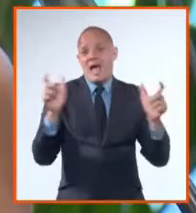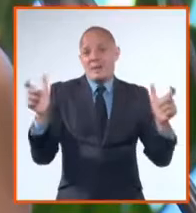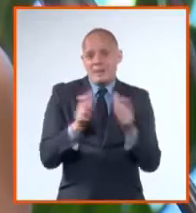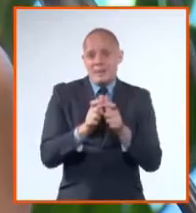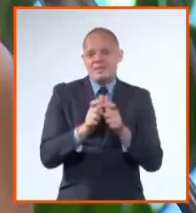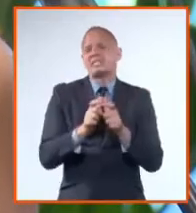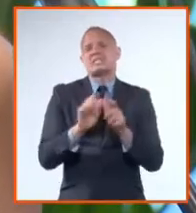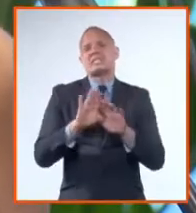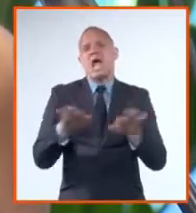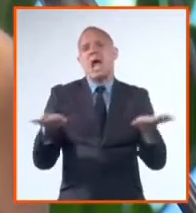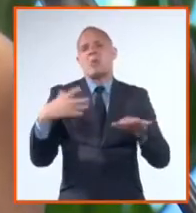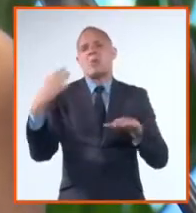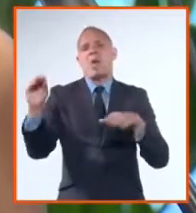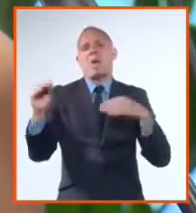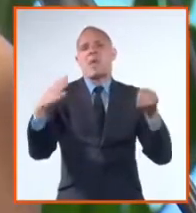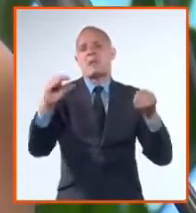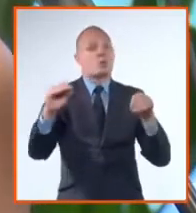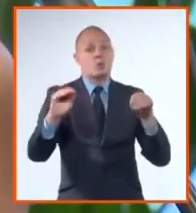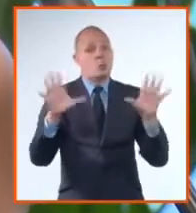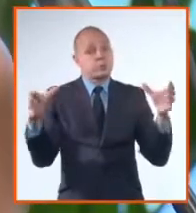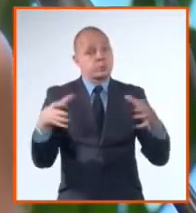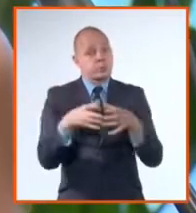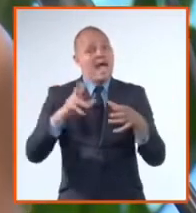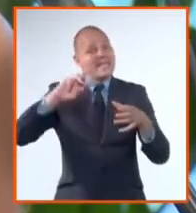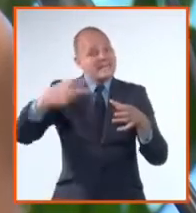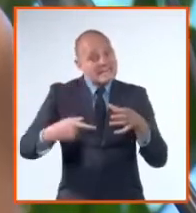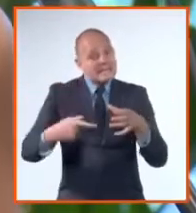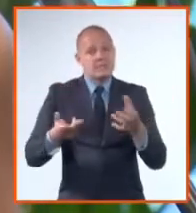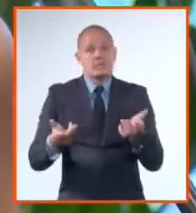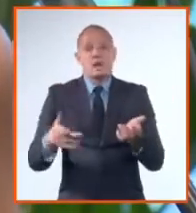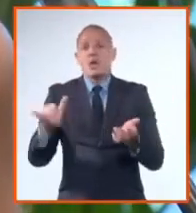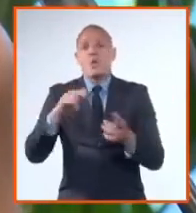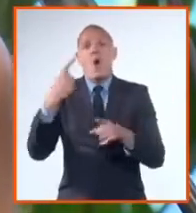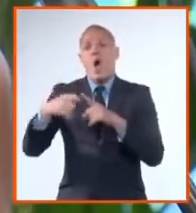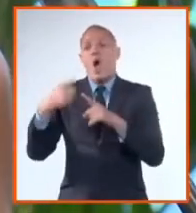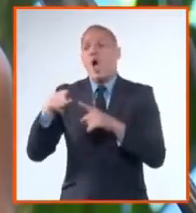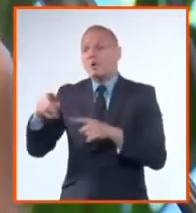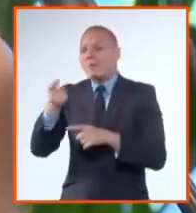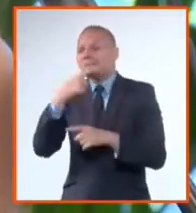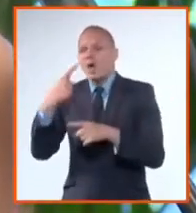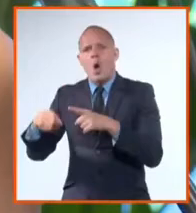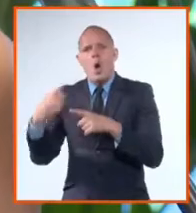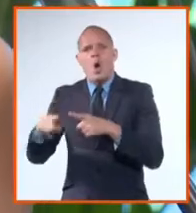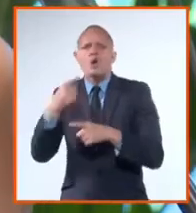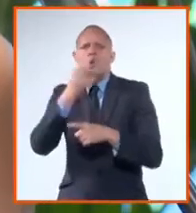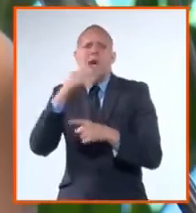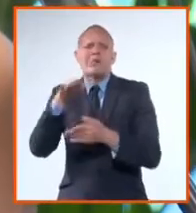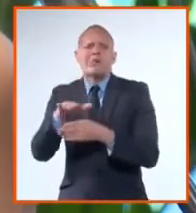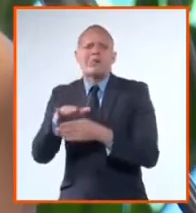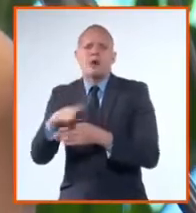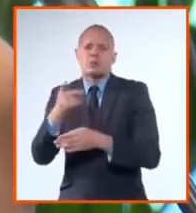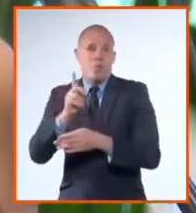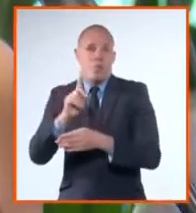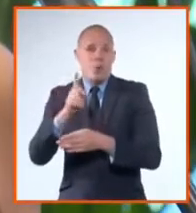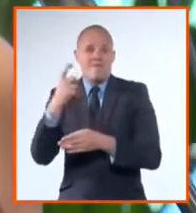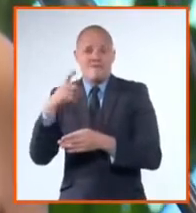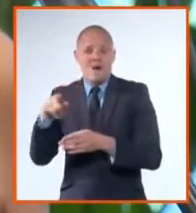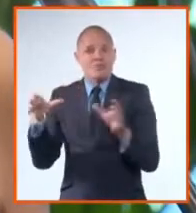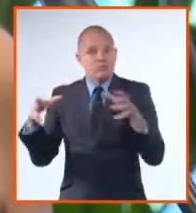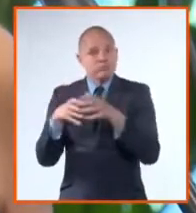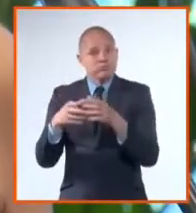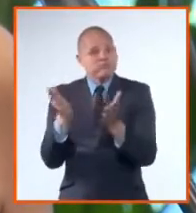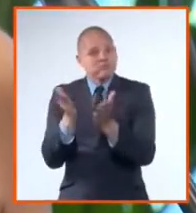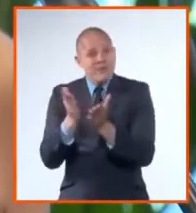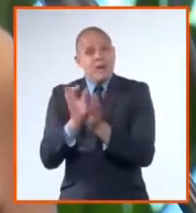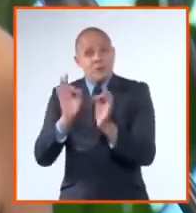un protocolo único, que realmente es lo que tenemos que repetir para el resto de los medicamentos innovadores, que no se nos pongan viejos. Y tiene que haber un mandato, porque a